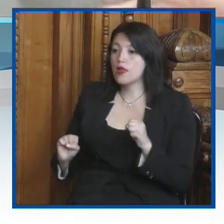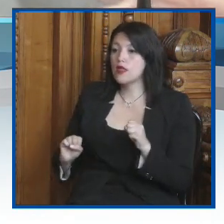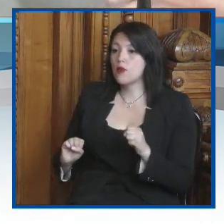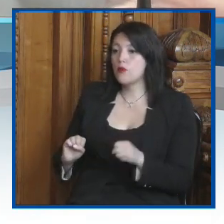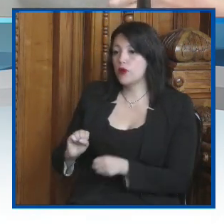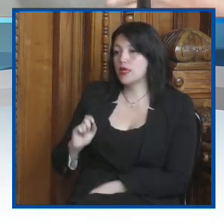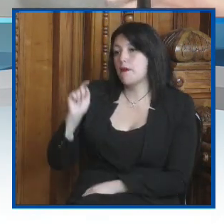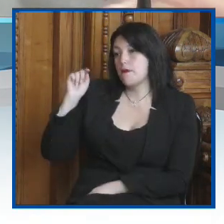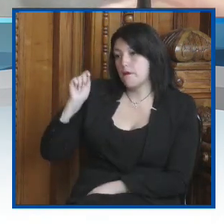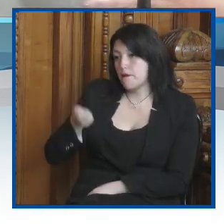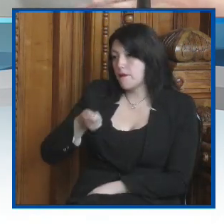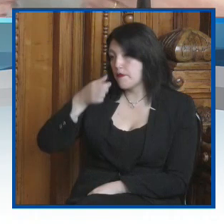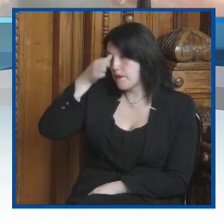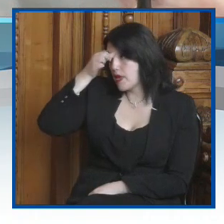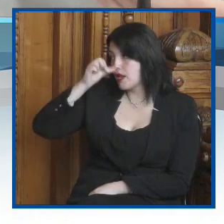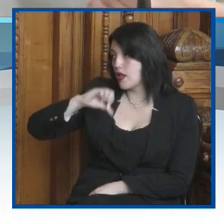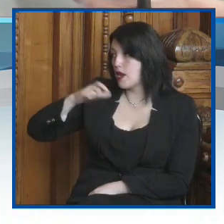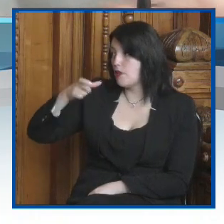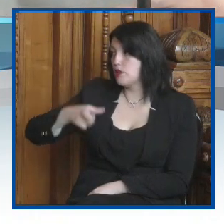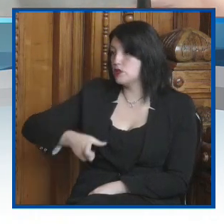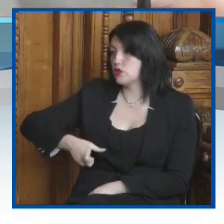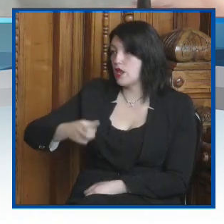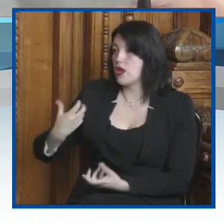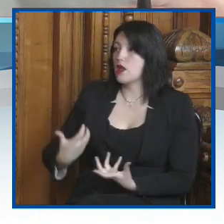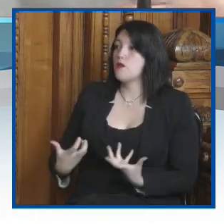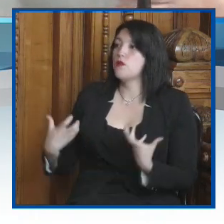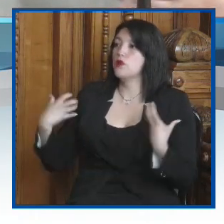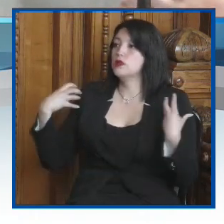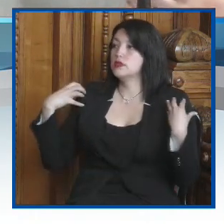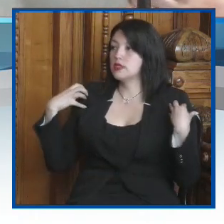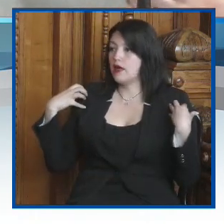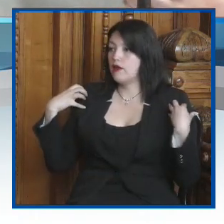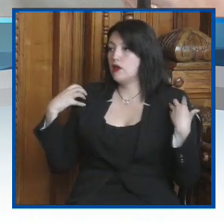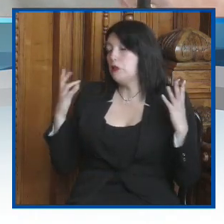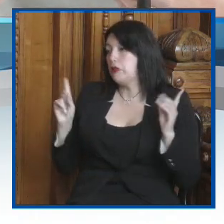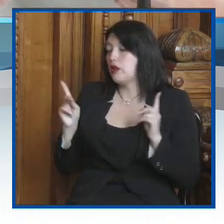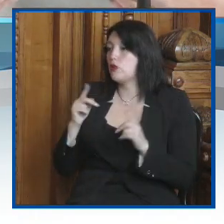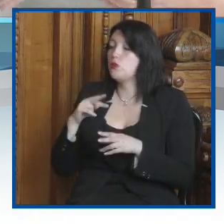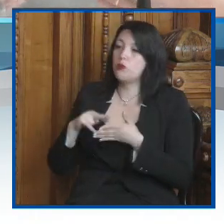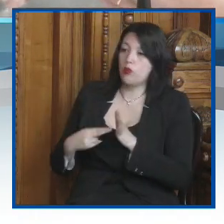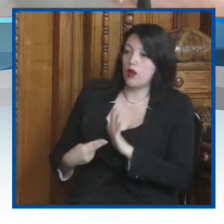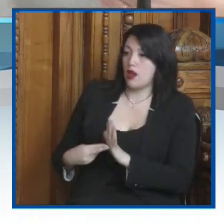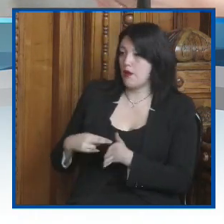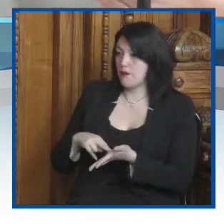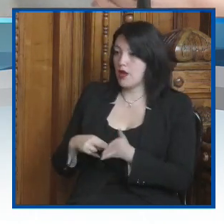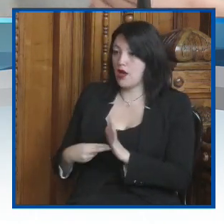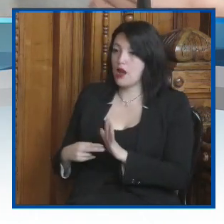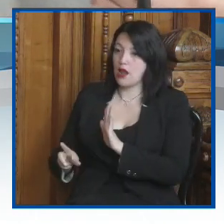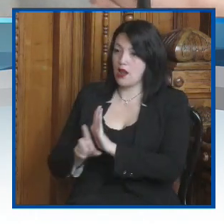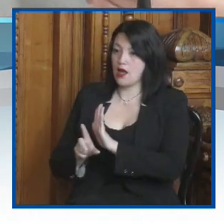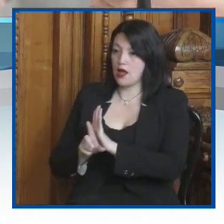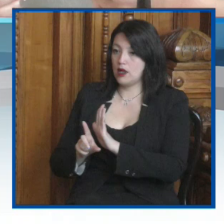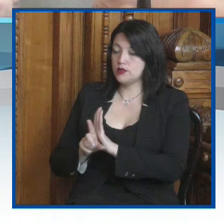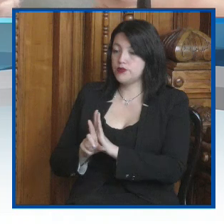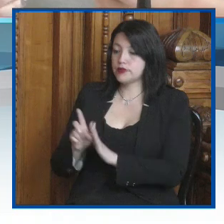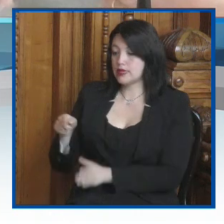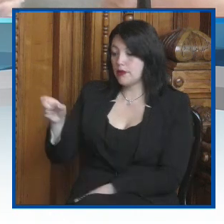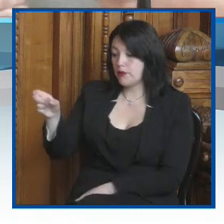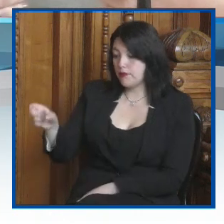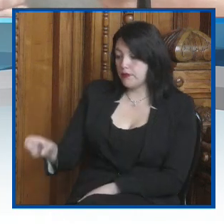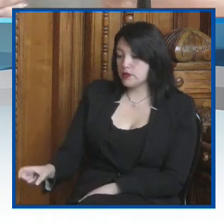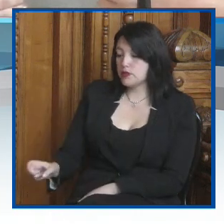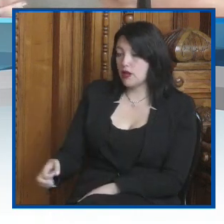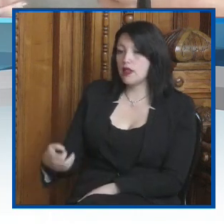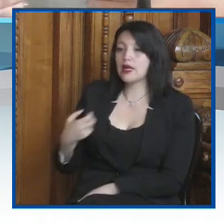tiene que ser responsable la persona por un delito que cometió. Entonces, esa persona justamente nosotros tenemos